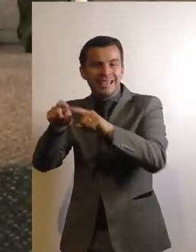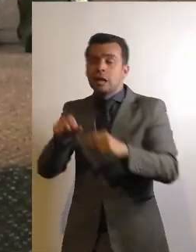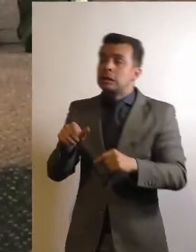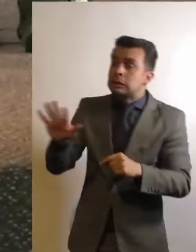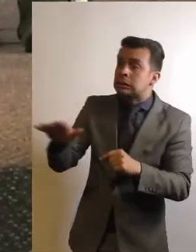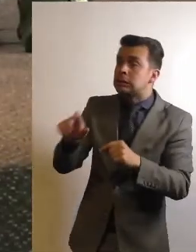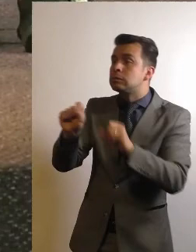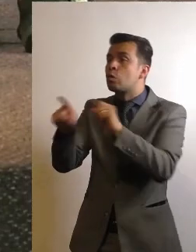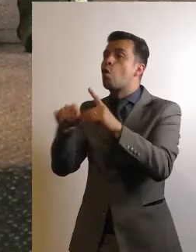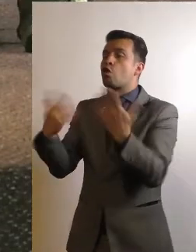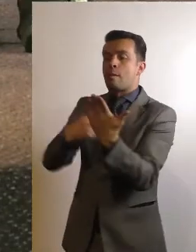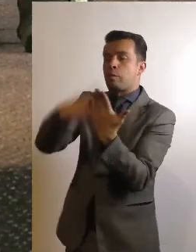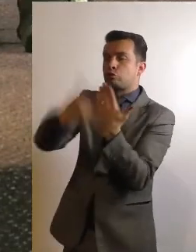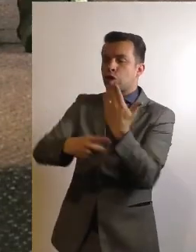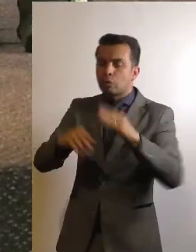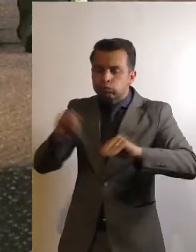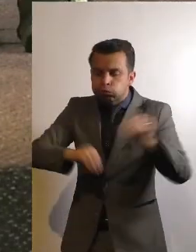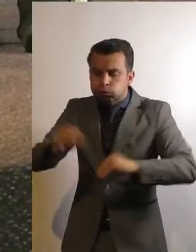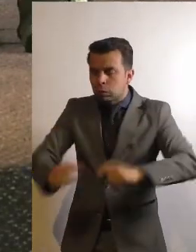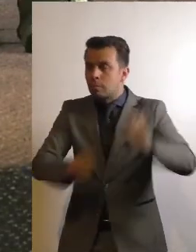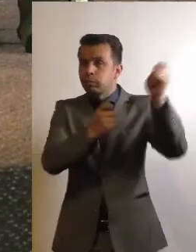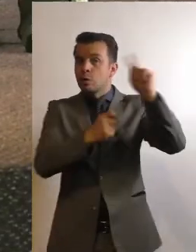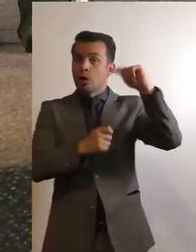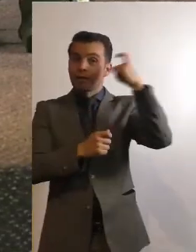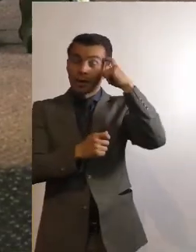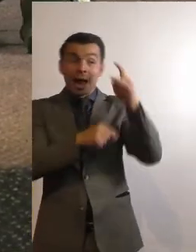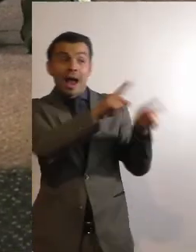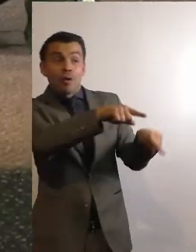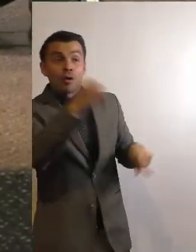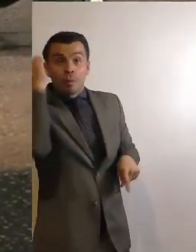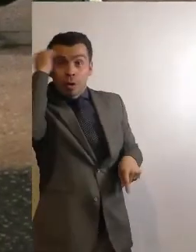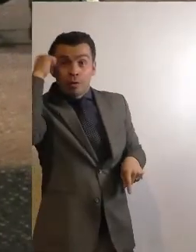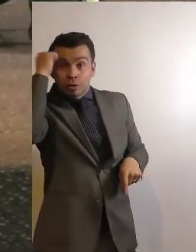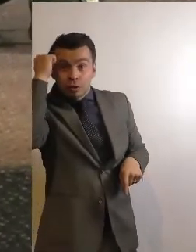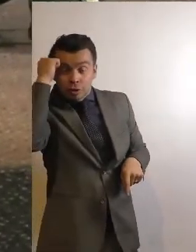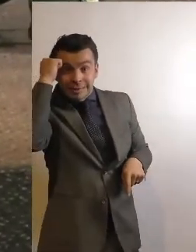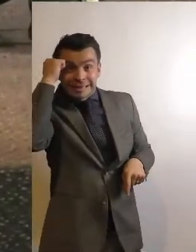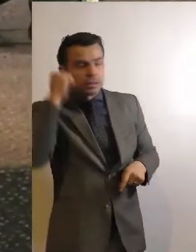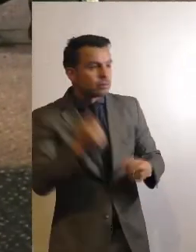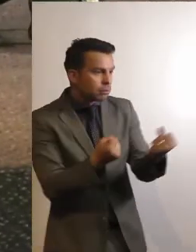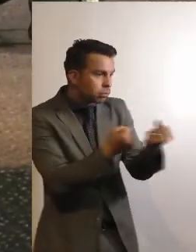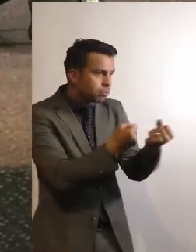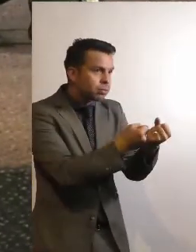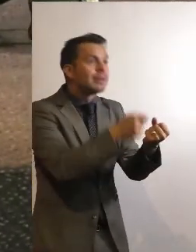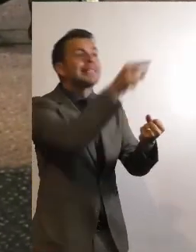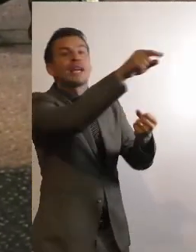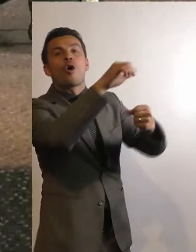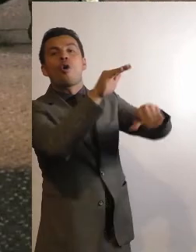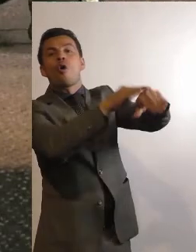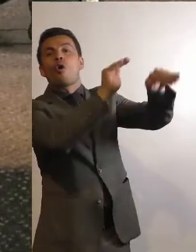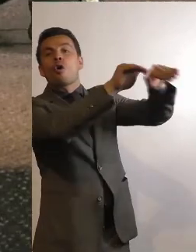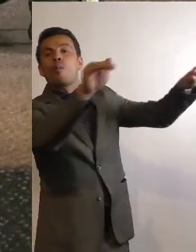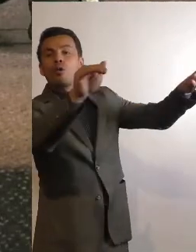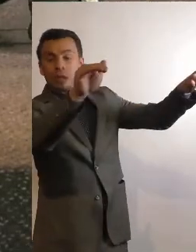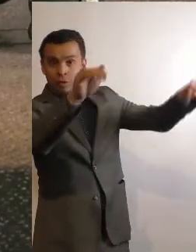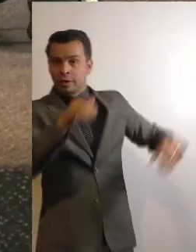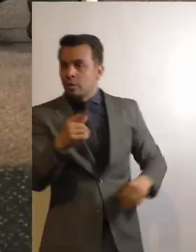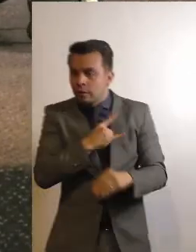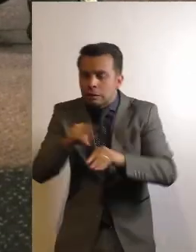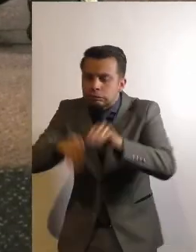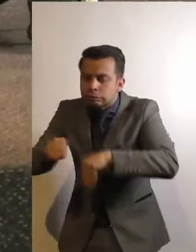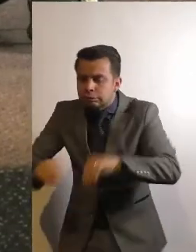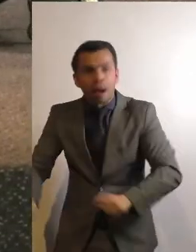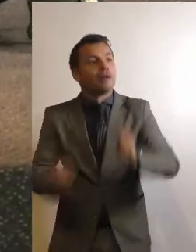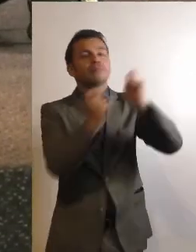gobierno y poder asesorar a profesores para generar convocatorias y de esta manera movilizar recursos de impacto para la universidad. Y